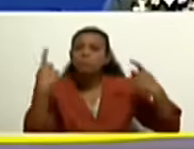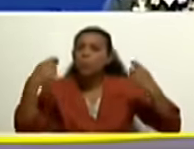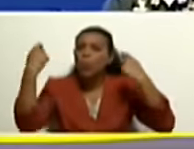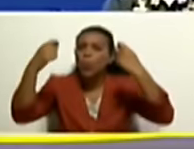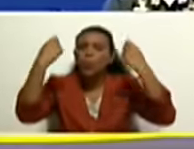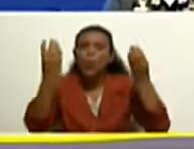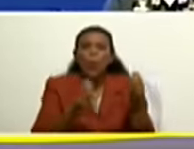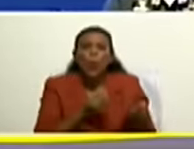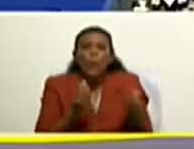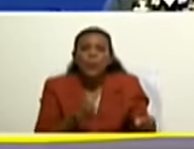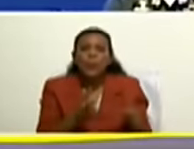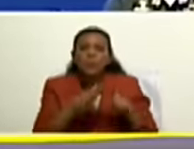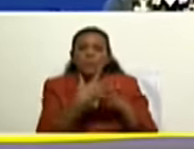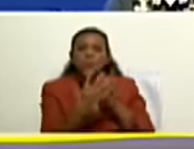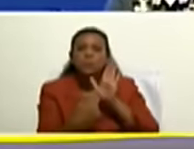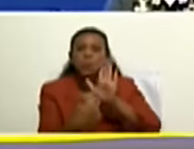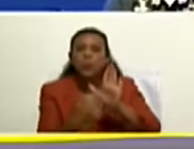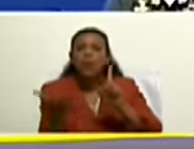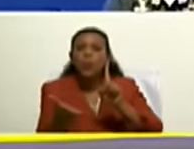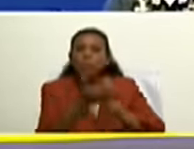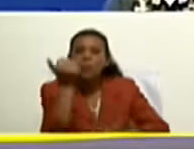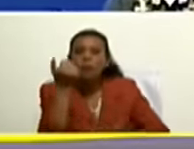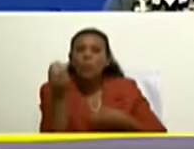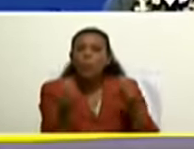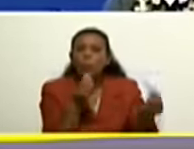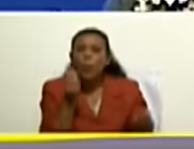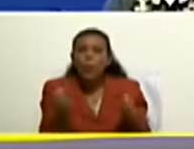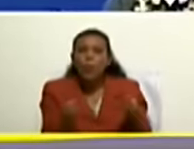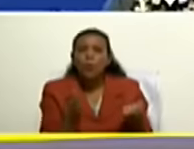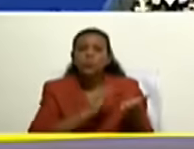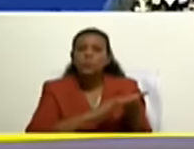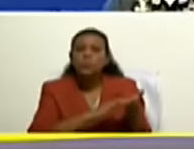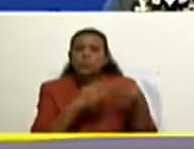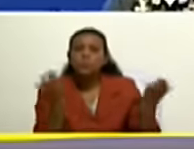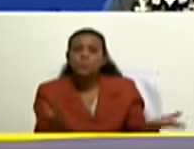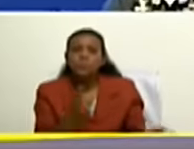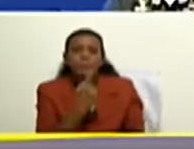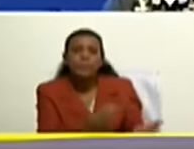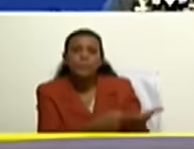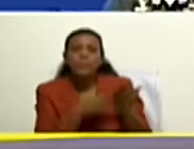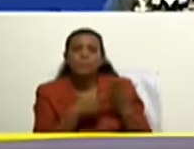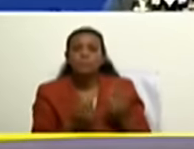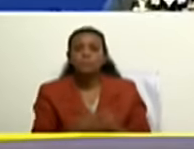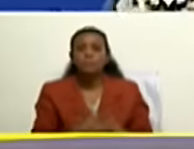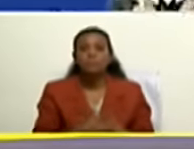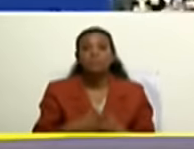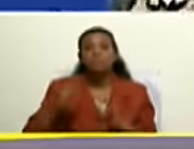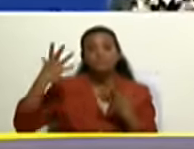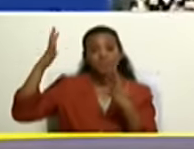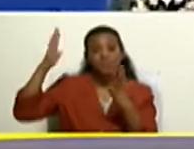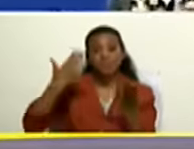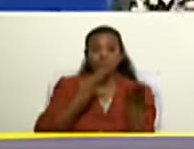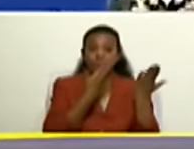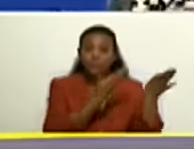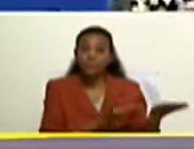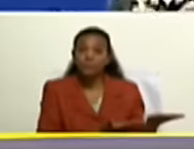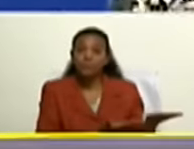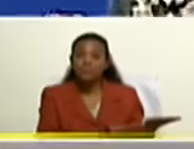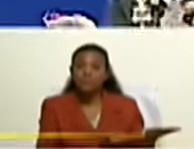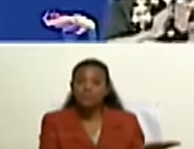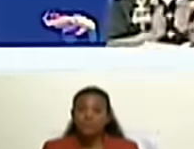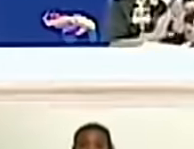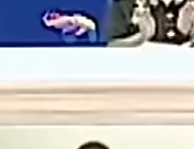alegre, que ha encontrado usted en las calles. Por favor, doctor Jorge Rodríguez, vamos a darle un aplauso al doctor Jorge Rodríguez,